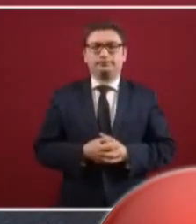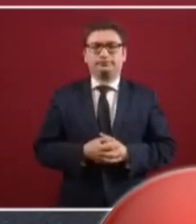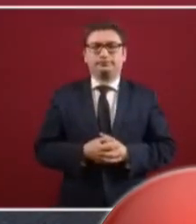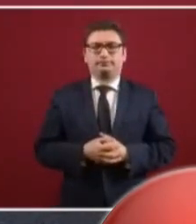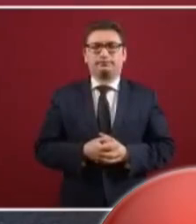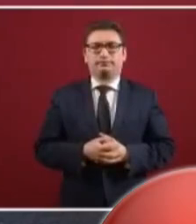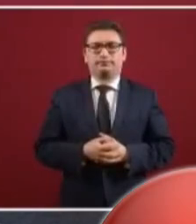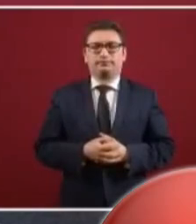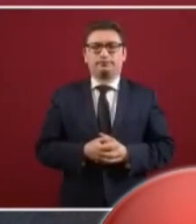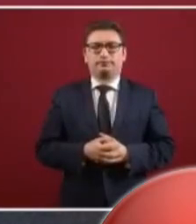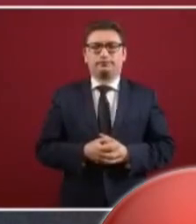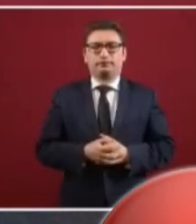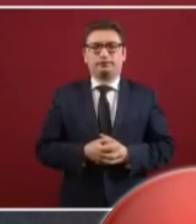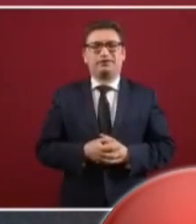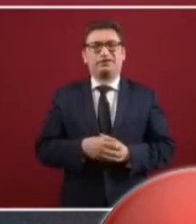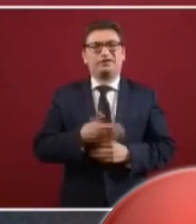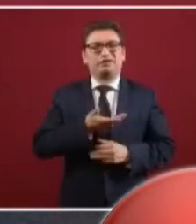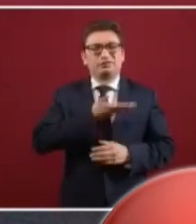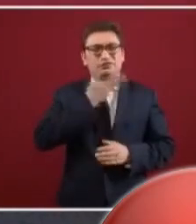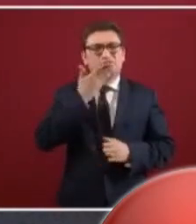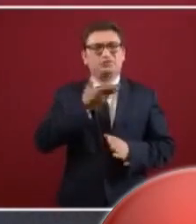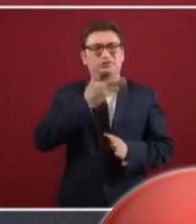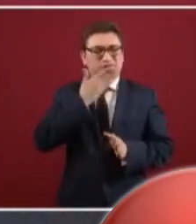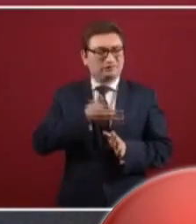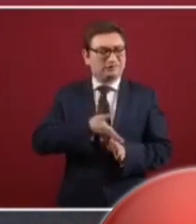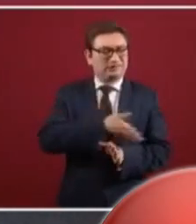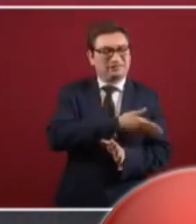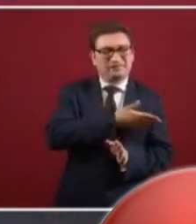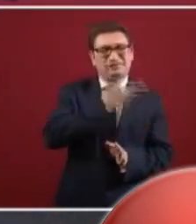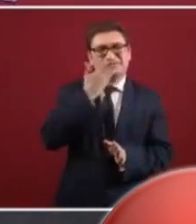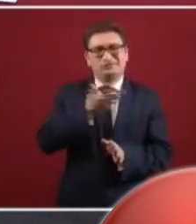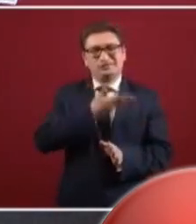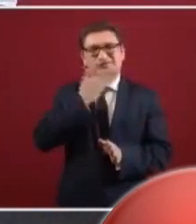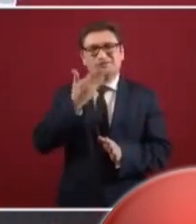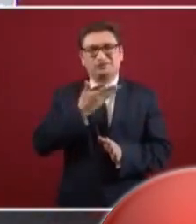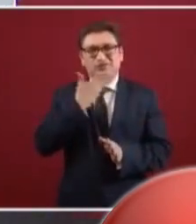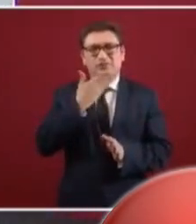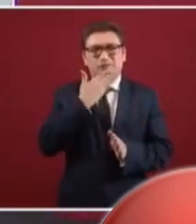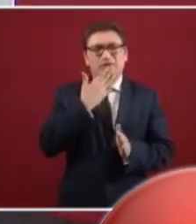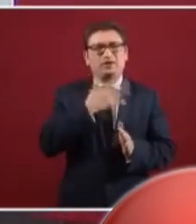Todavía lo viejo no acaba de morir